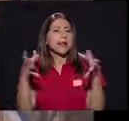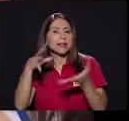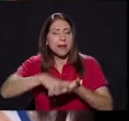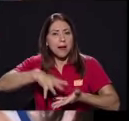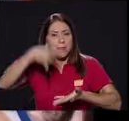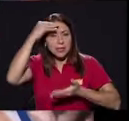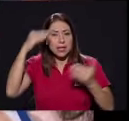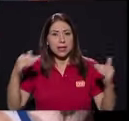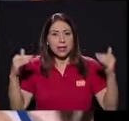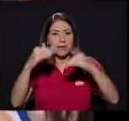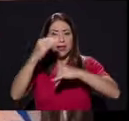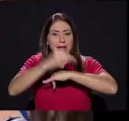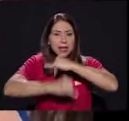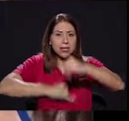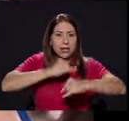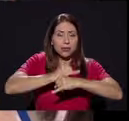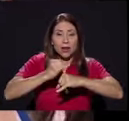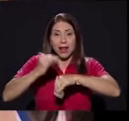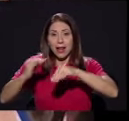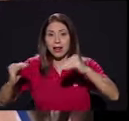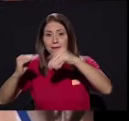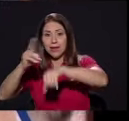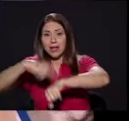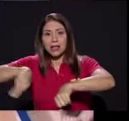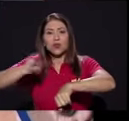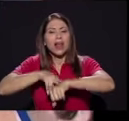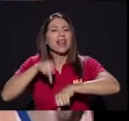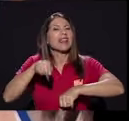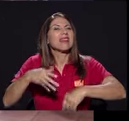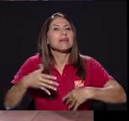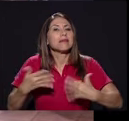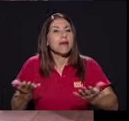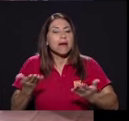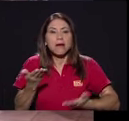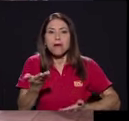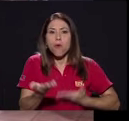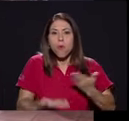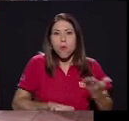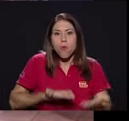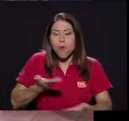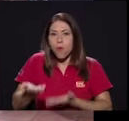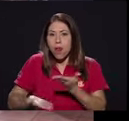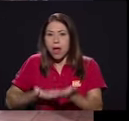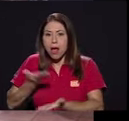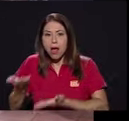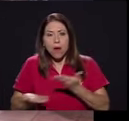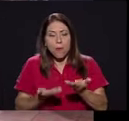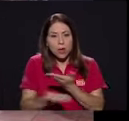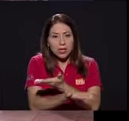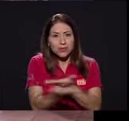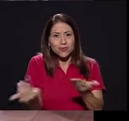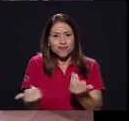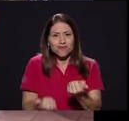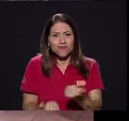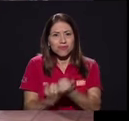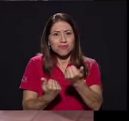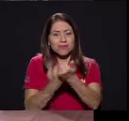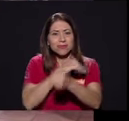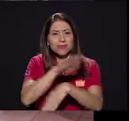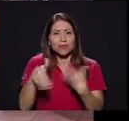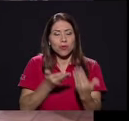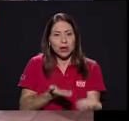a nivel nacional e internacional ha sido el componente de colaboración, que viene a dar un sustento a todas las